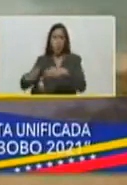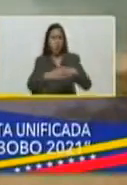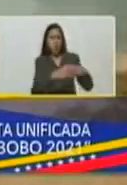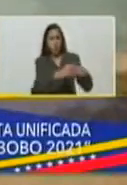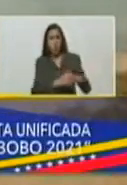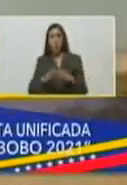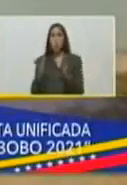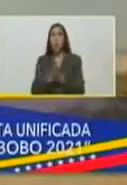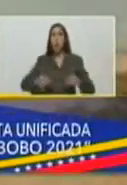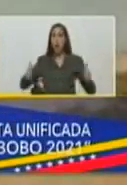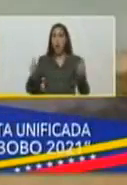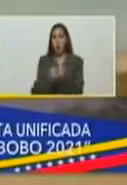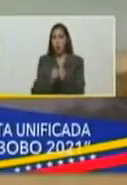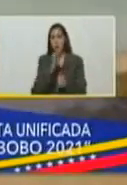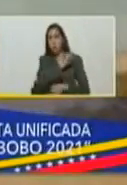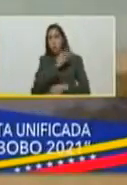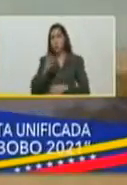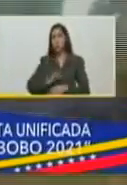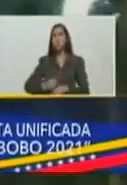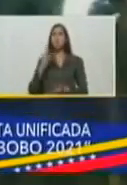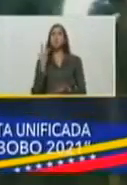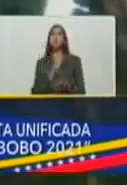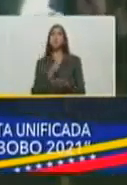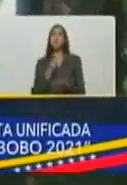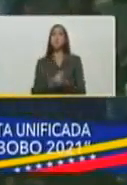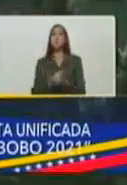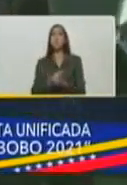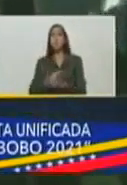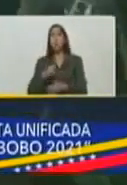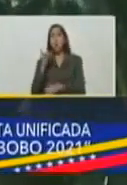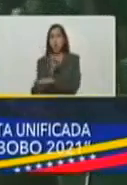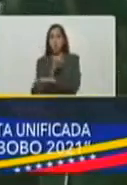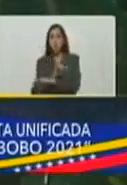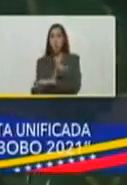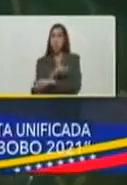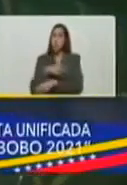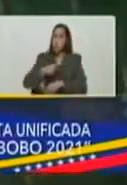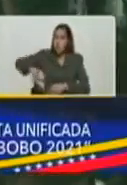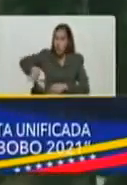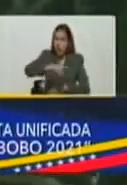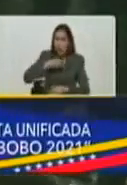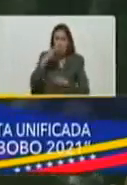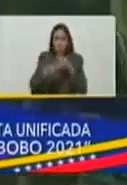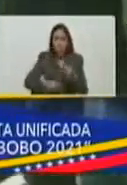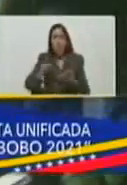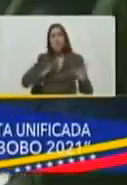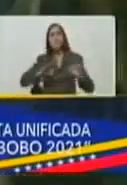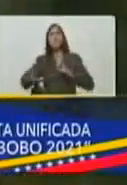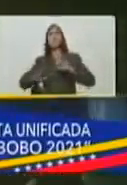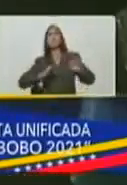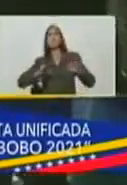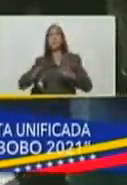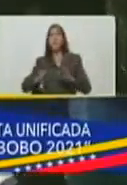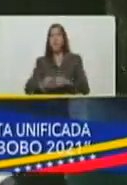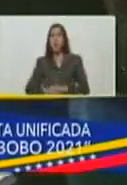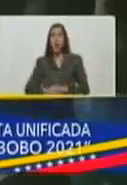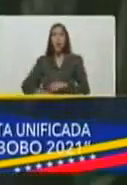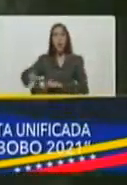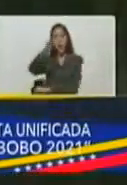Anzuategui, SODI Monagas y SODI Sucre, para que ellos realizaran su planificación en las batallas de